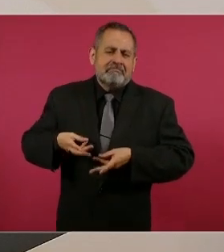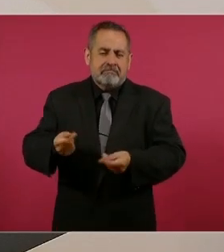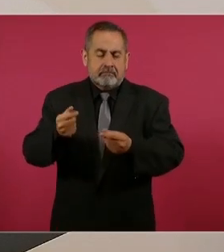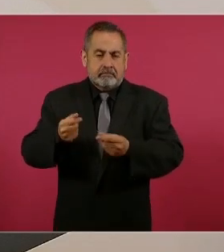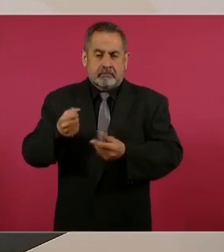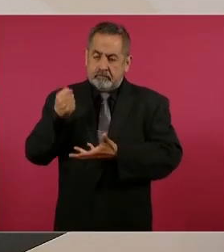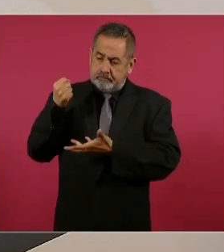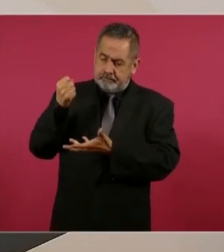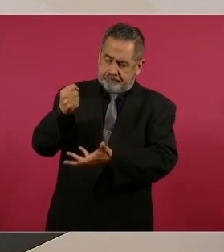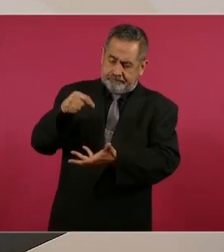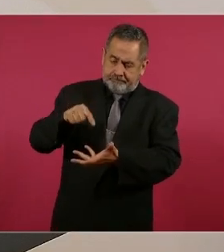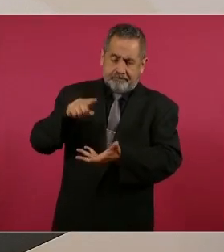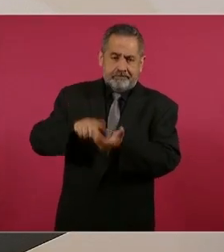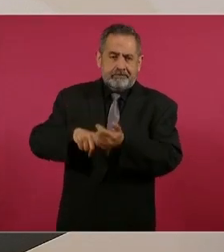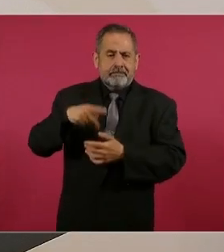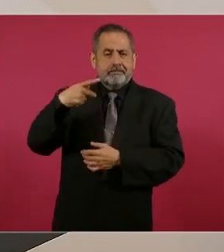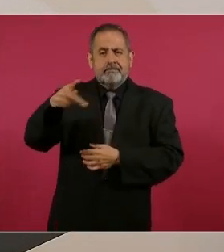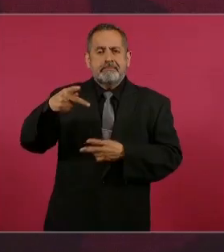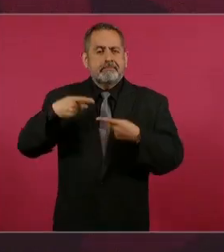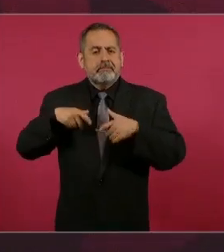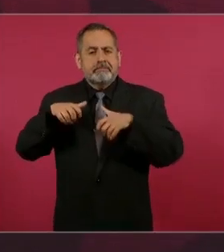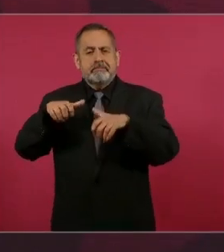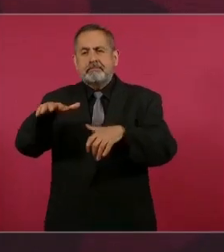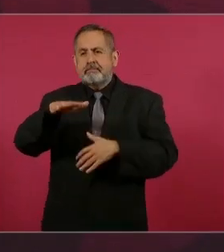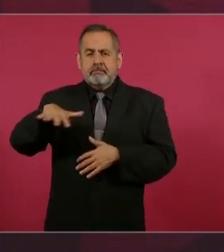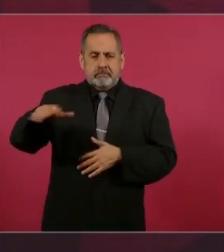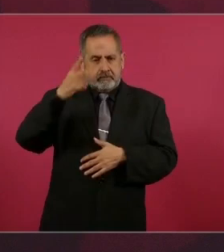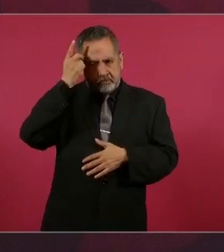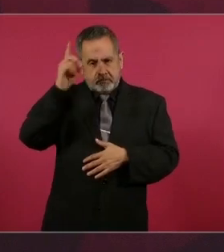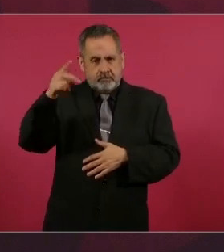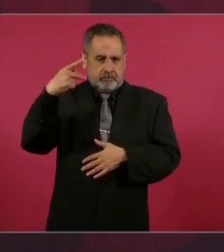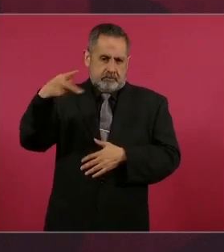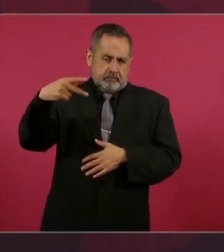del presupuesto, que es dinero del pueblo.